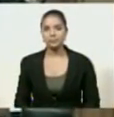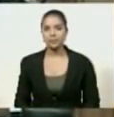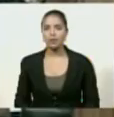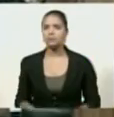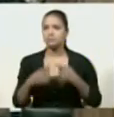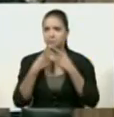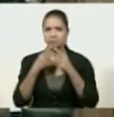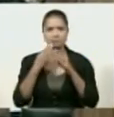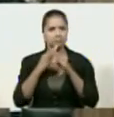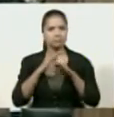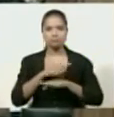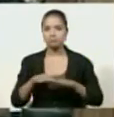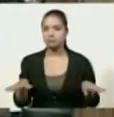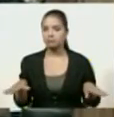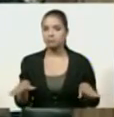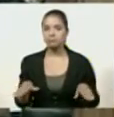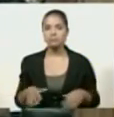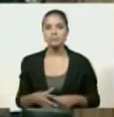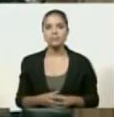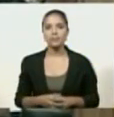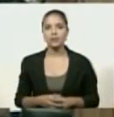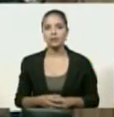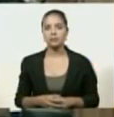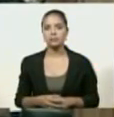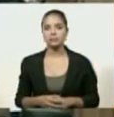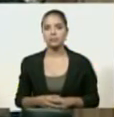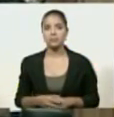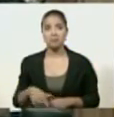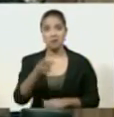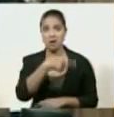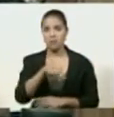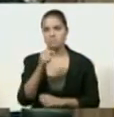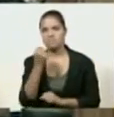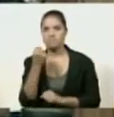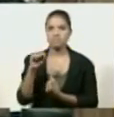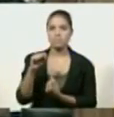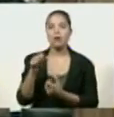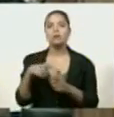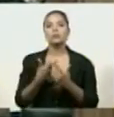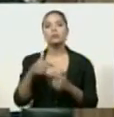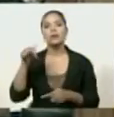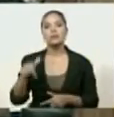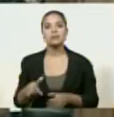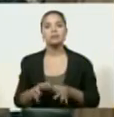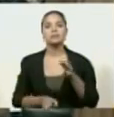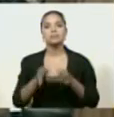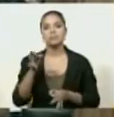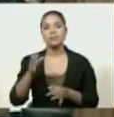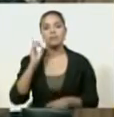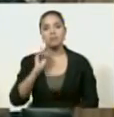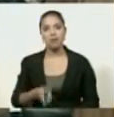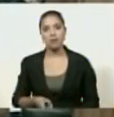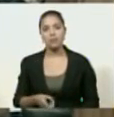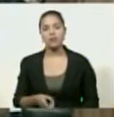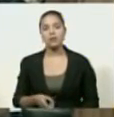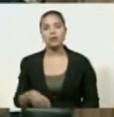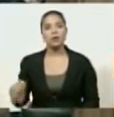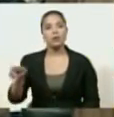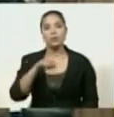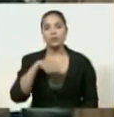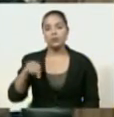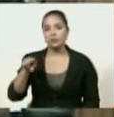declarados nulos de evidente ánimo subversivo, la Sala declara que corresponde a las